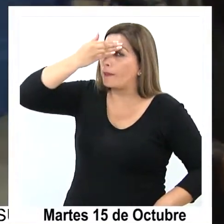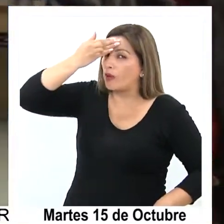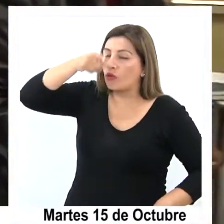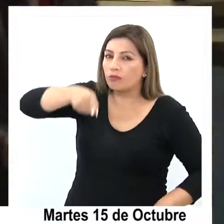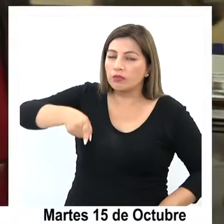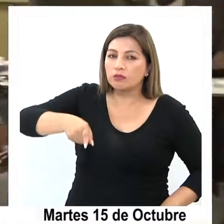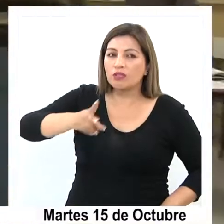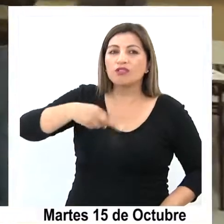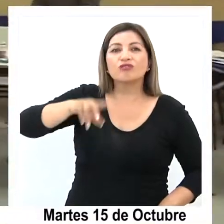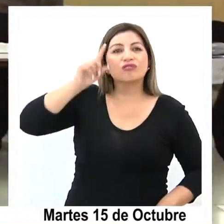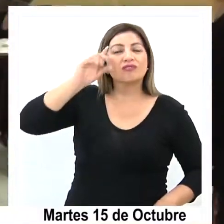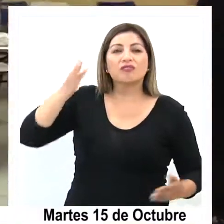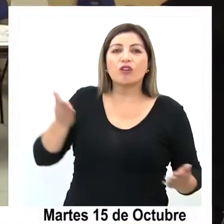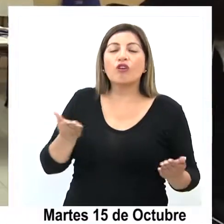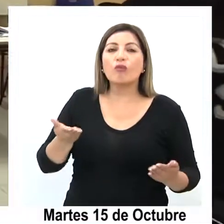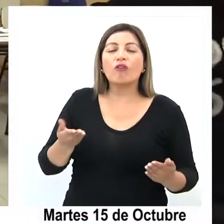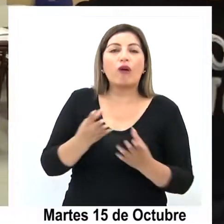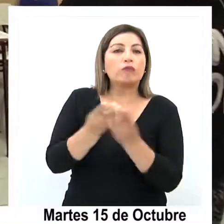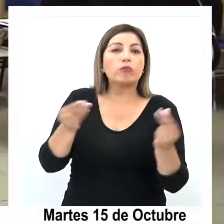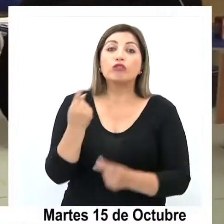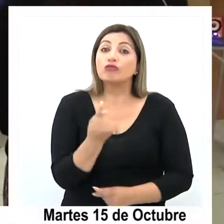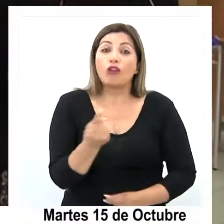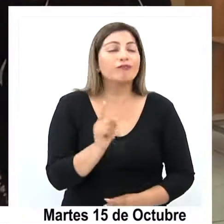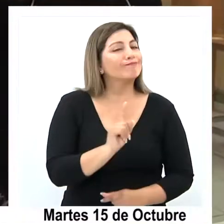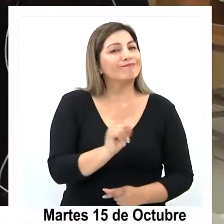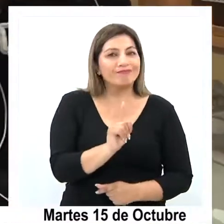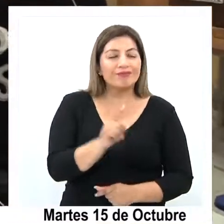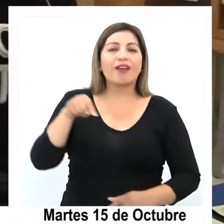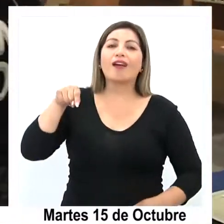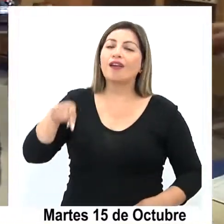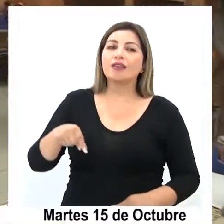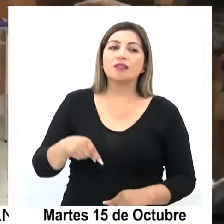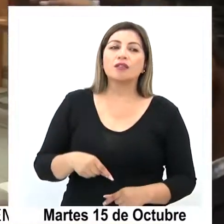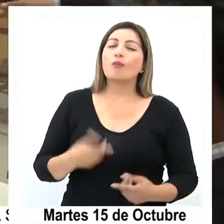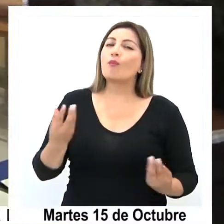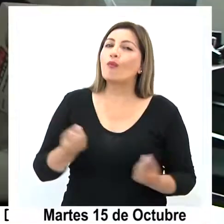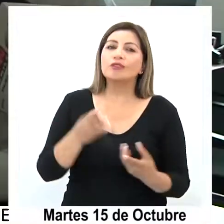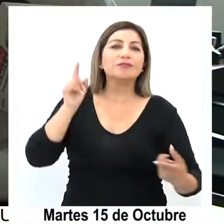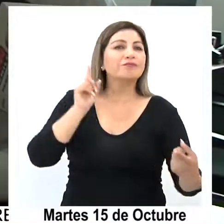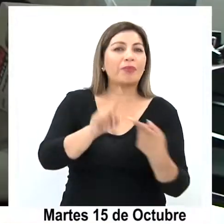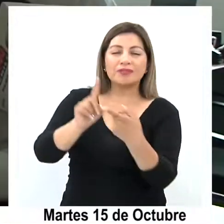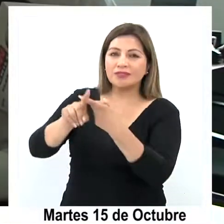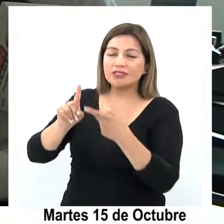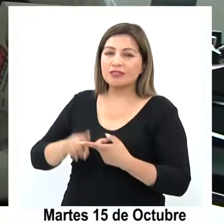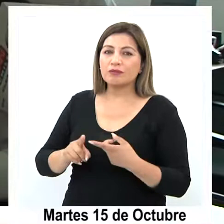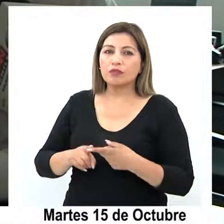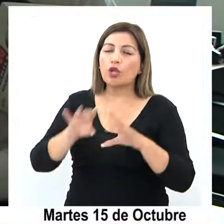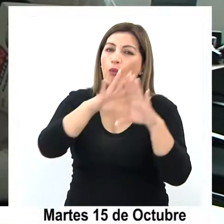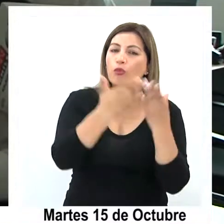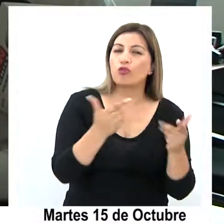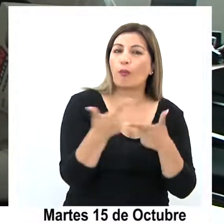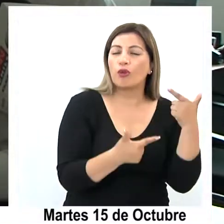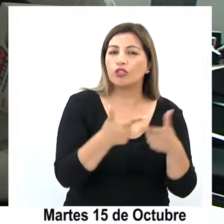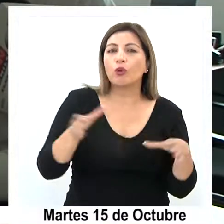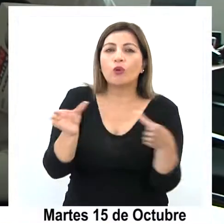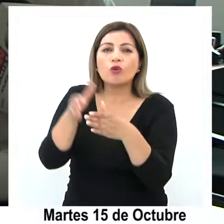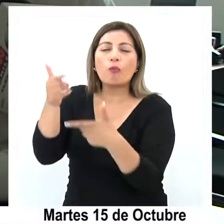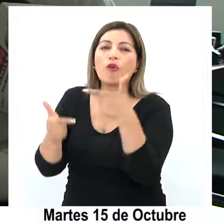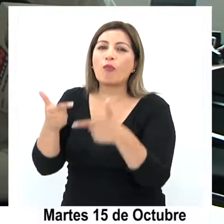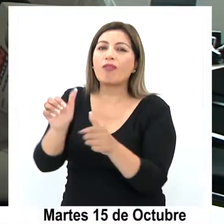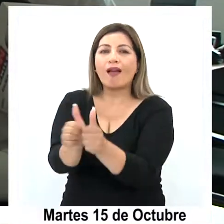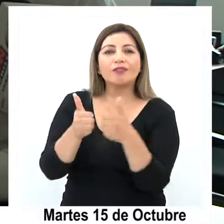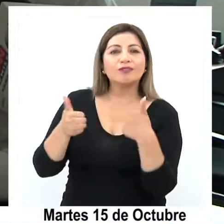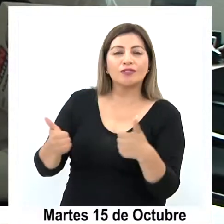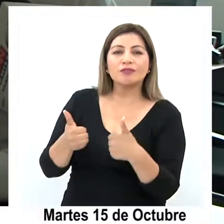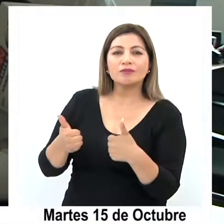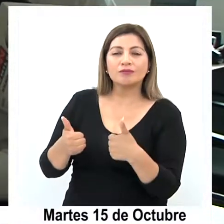Entendemos que no lo podemos abordar ni lo vamos a resolver solos. Aquí hay toda una participación del mundo político, de los partidos políticos, de